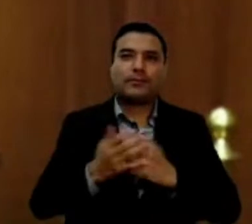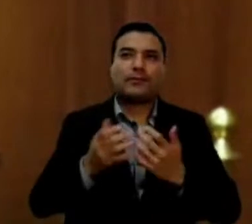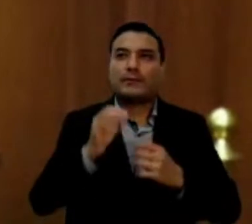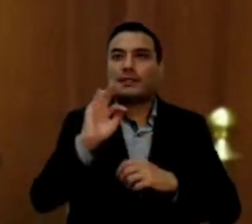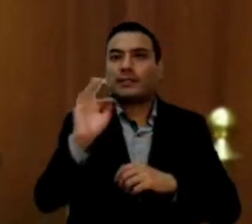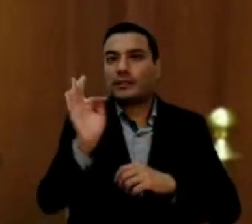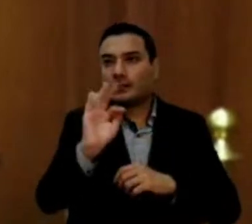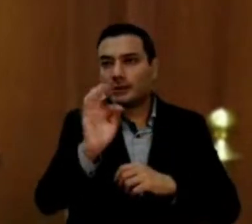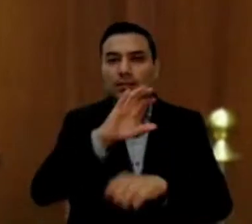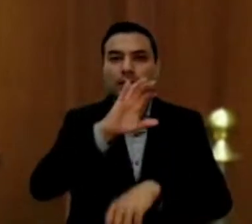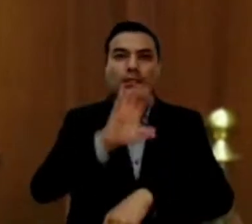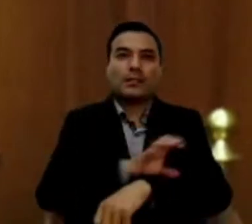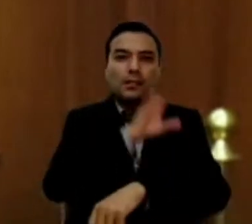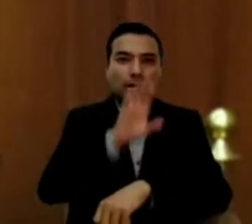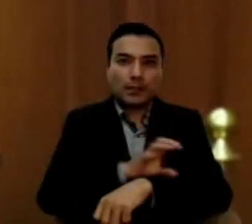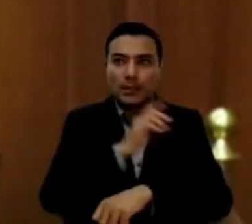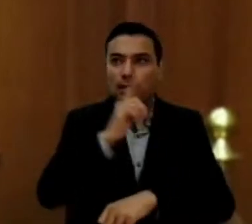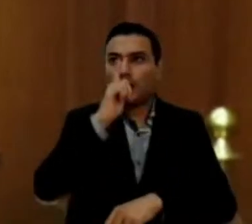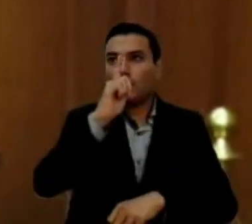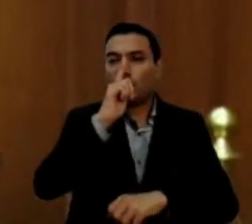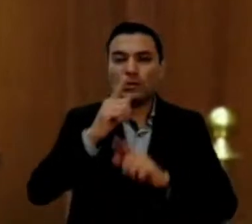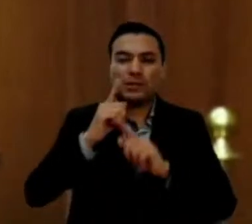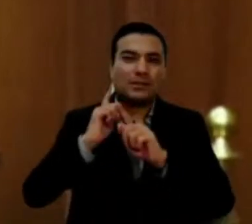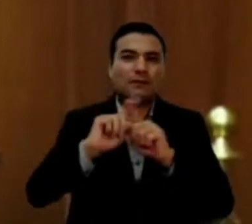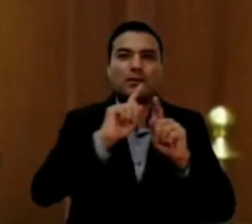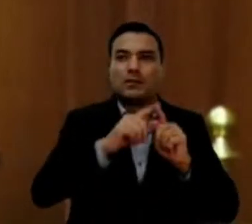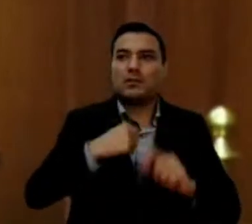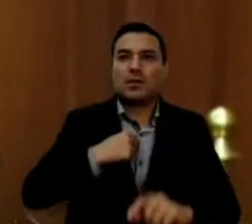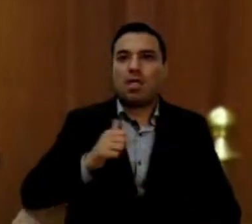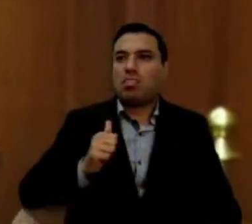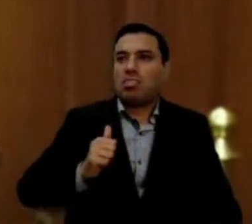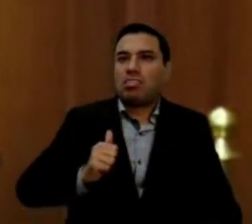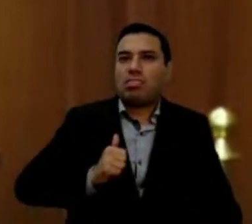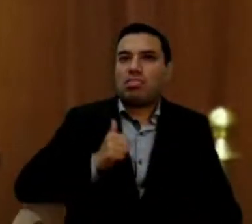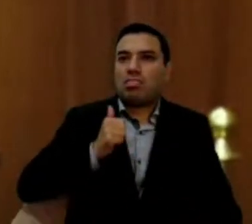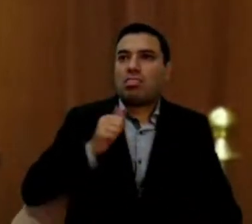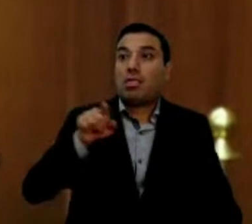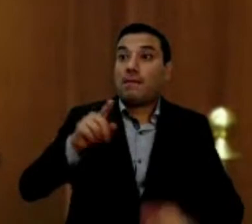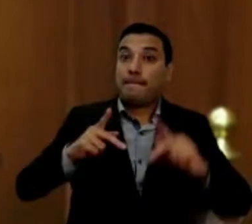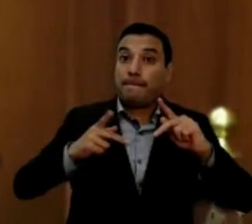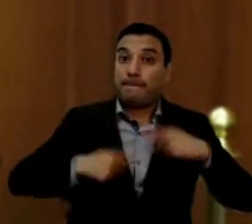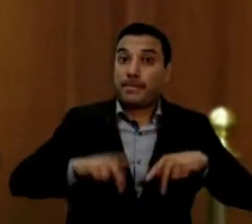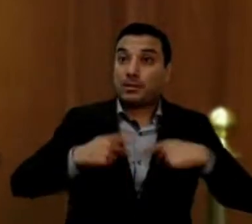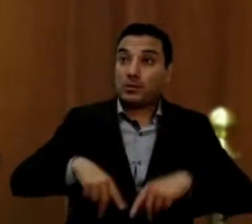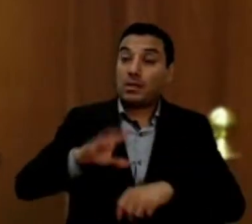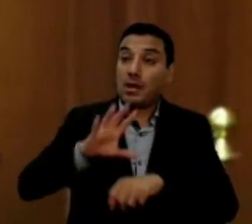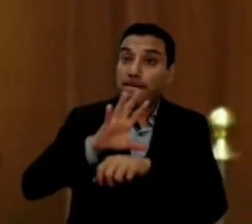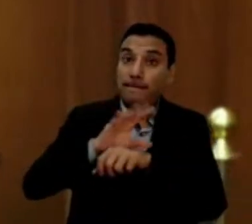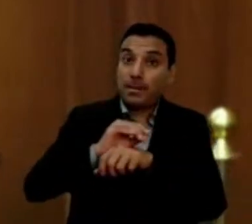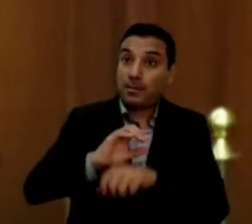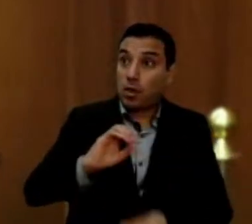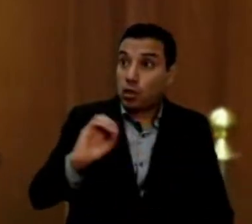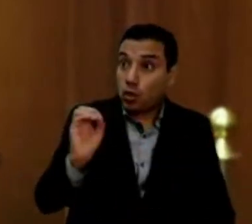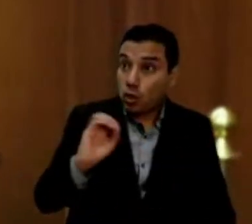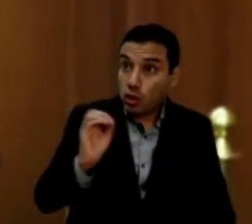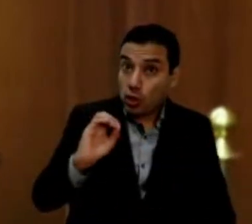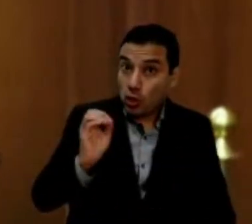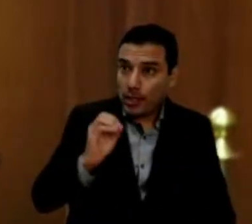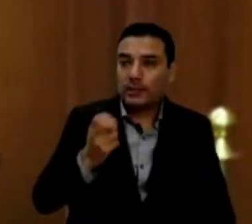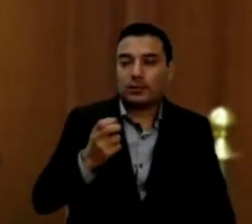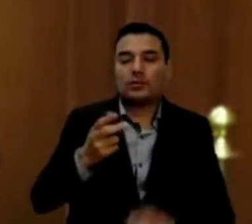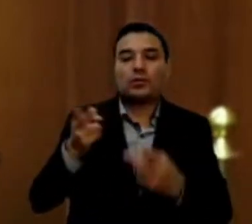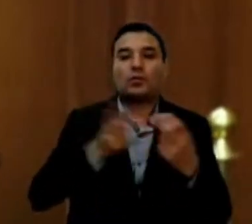otro fluido sin derecho y sin el consentimiento de la persona que legalmente puede disponer de ellos. Y